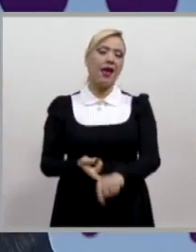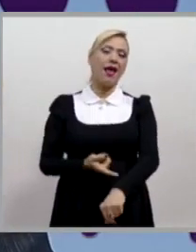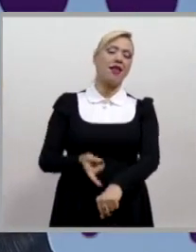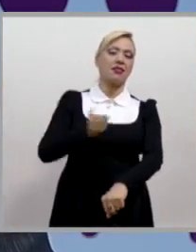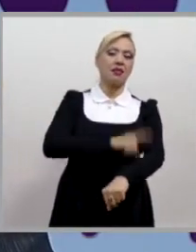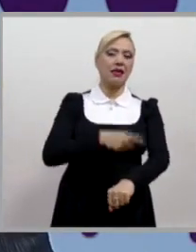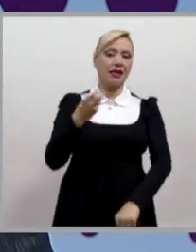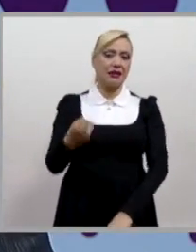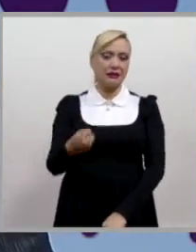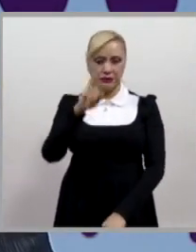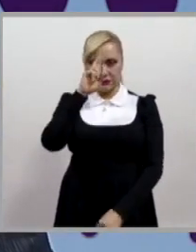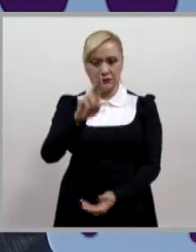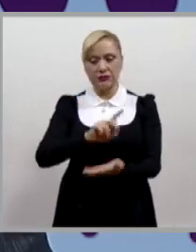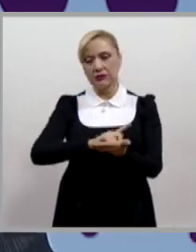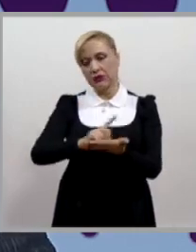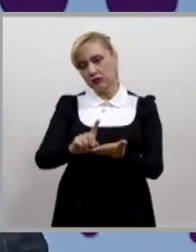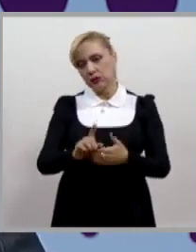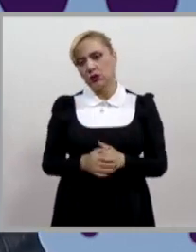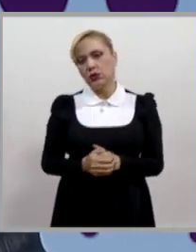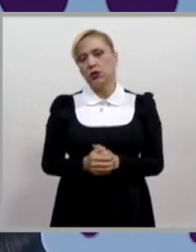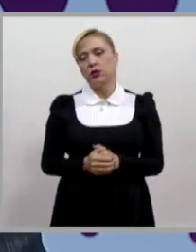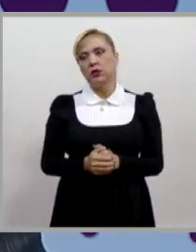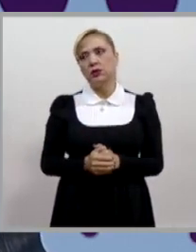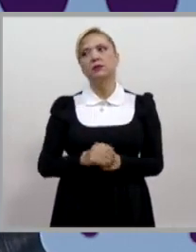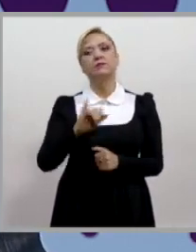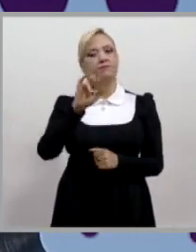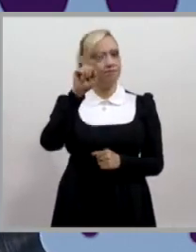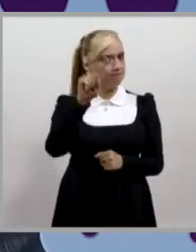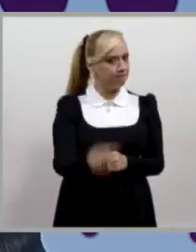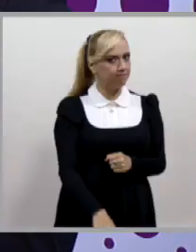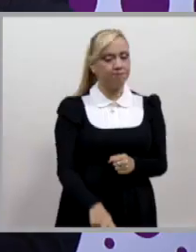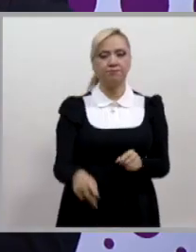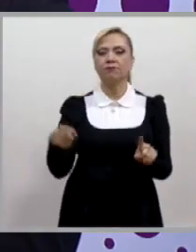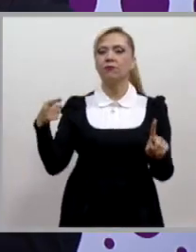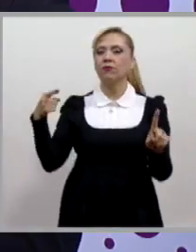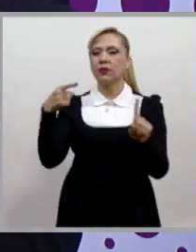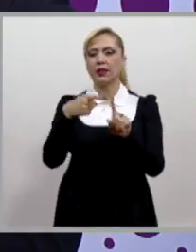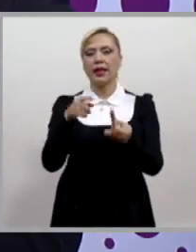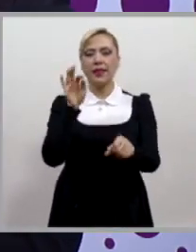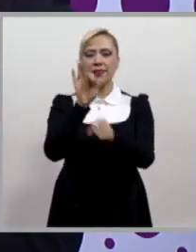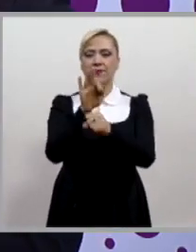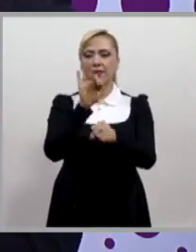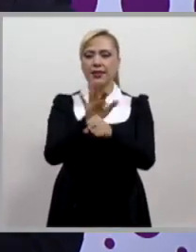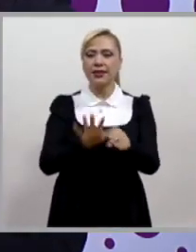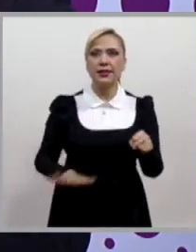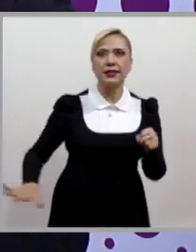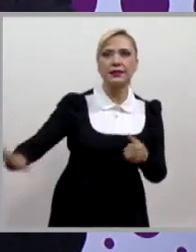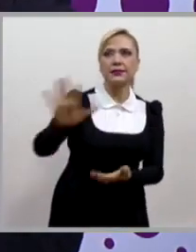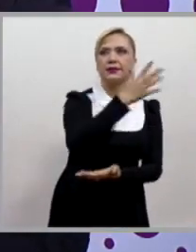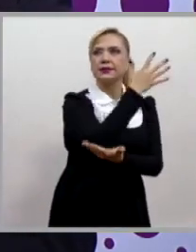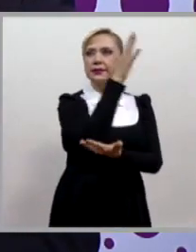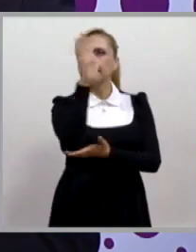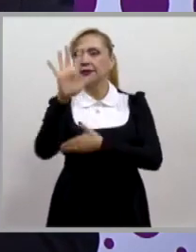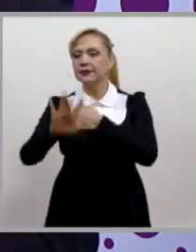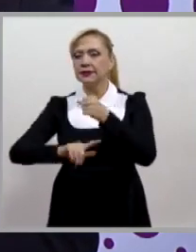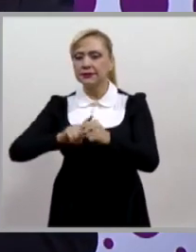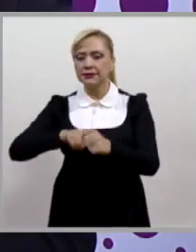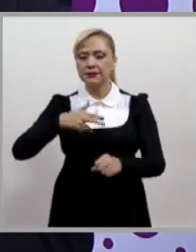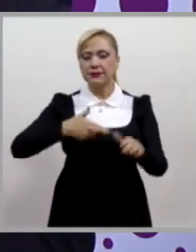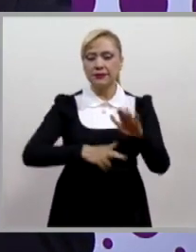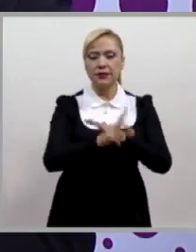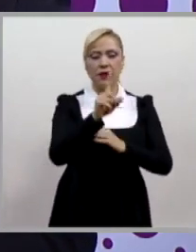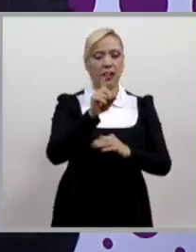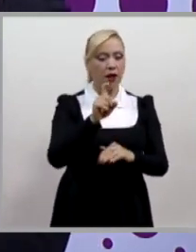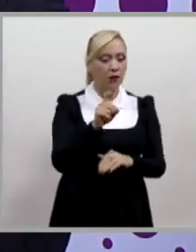ambiente. Pues, justo como les comentaba hace rato, la vía para defender el medio ambiente ha sido generalmente el